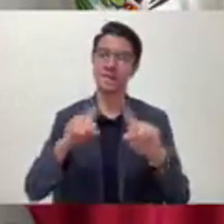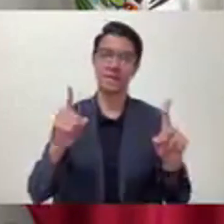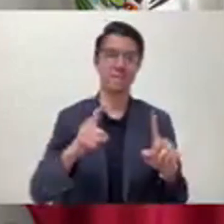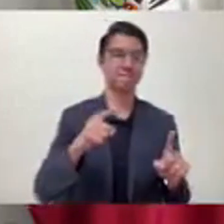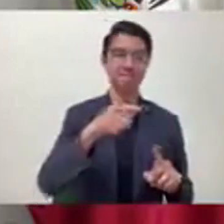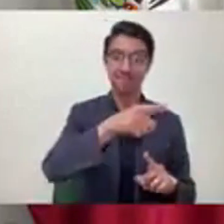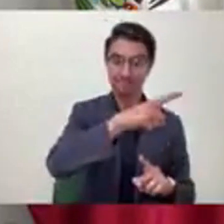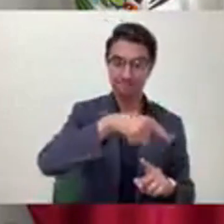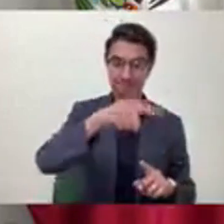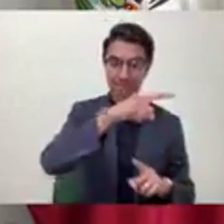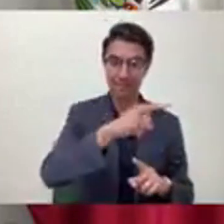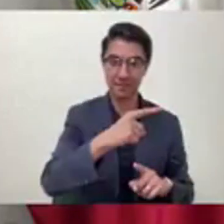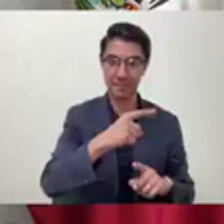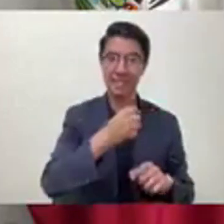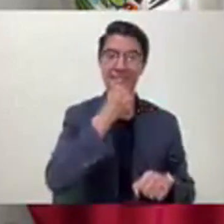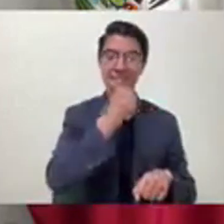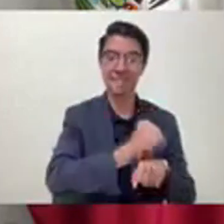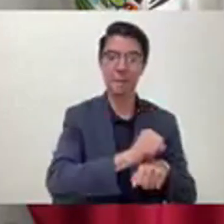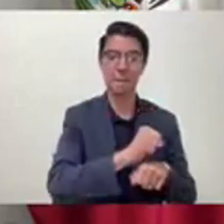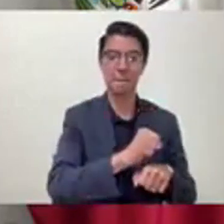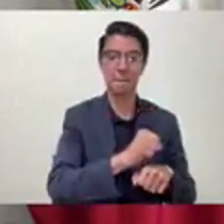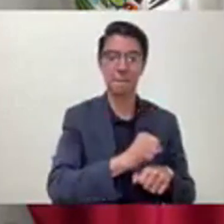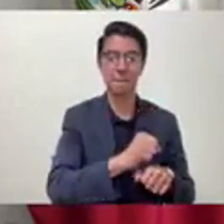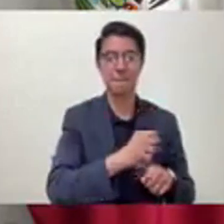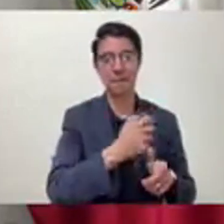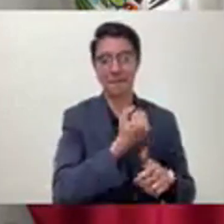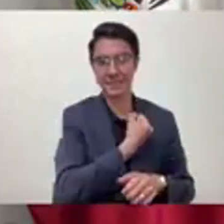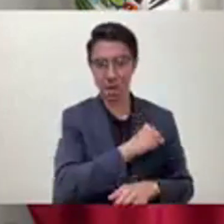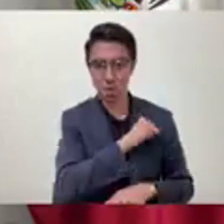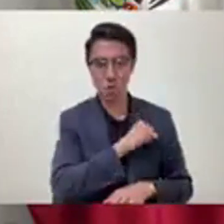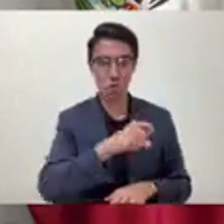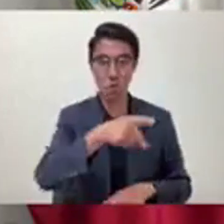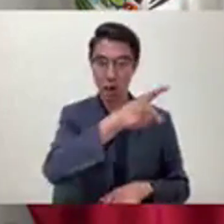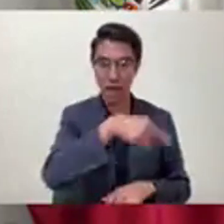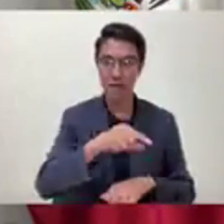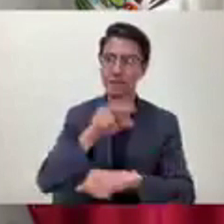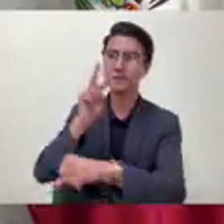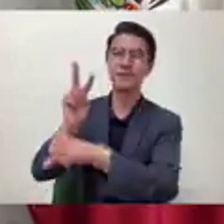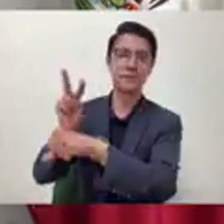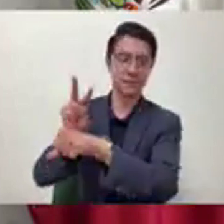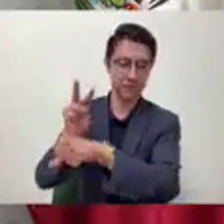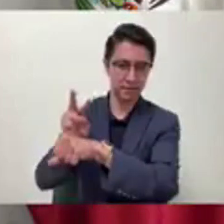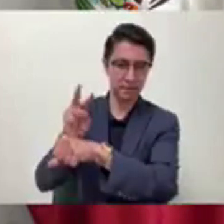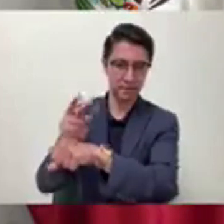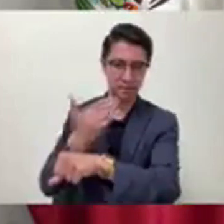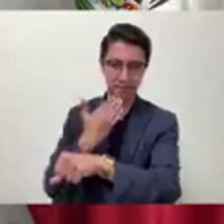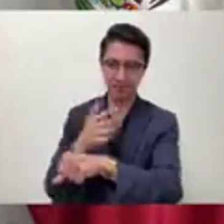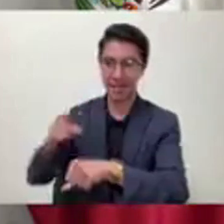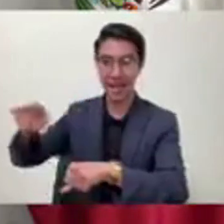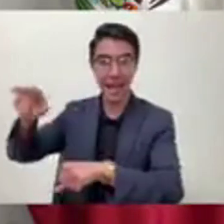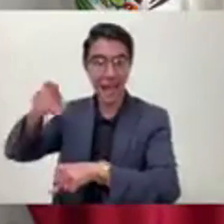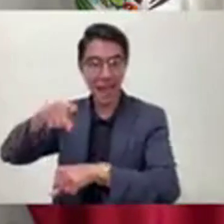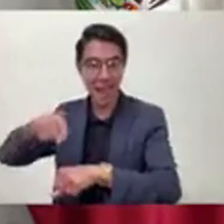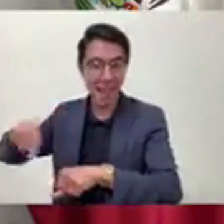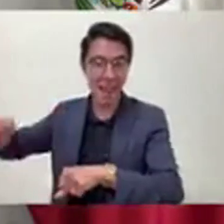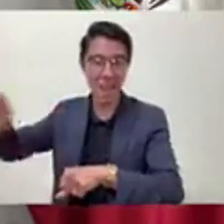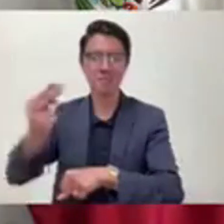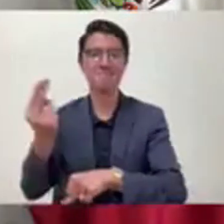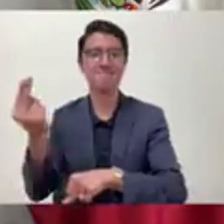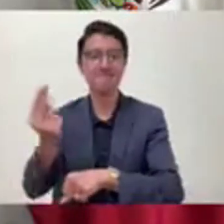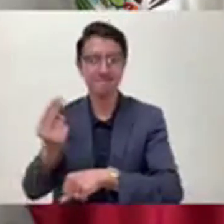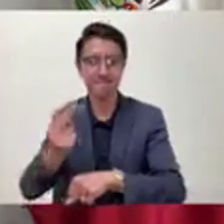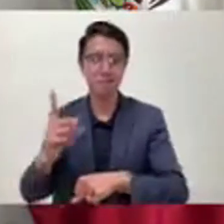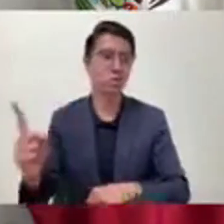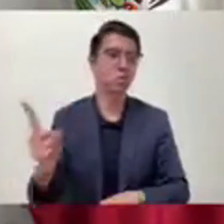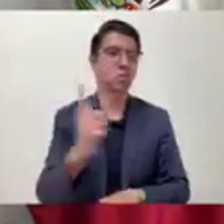estar acudiendo y van a estar reportando periódicamente quincenalmente semanalmente a todos ellos pero no significa que los vayan a tener en algún